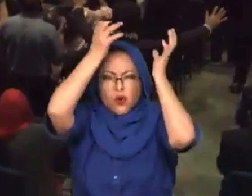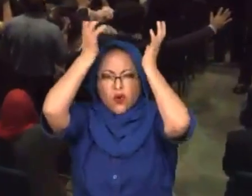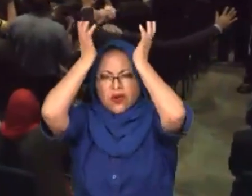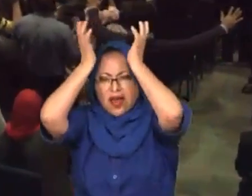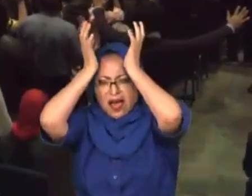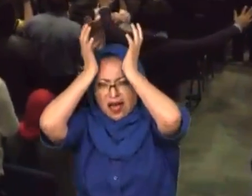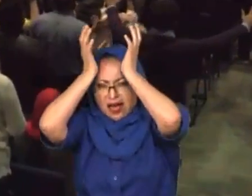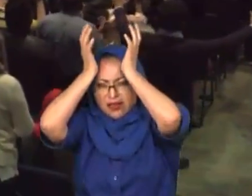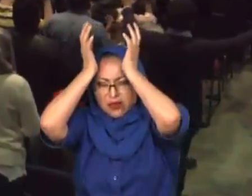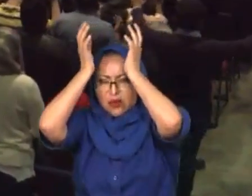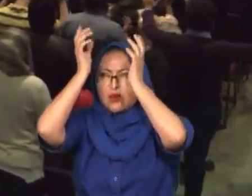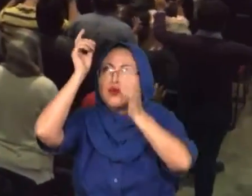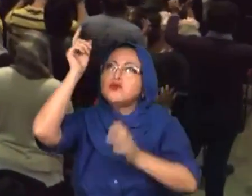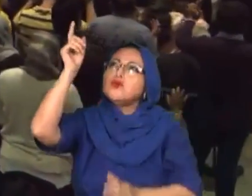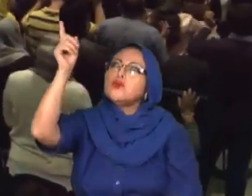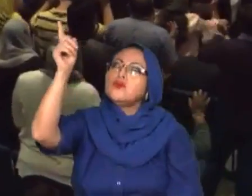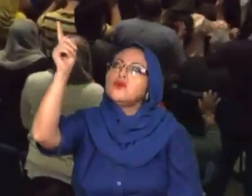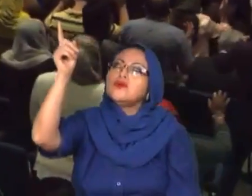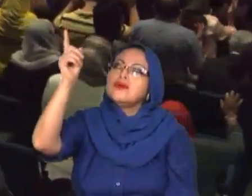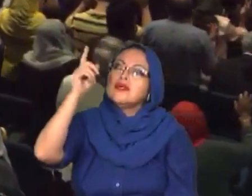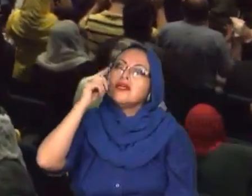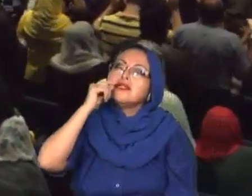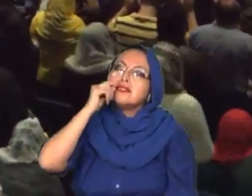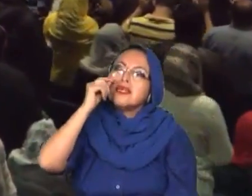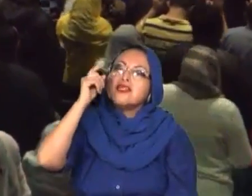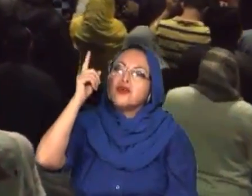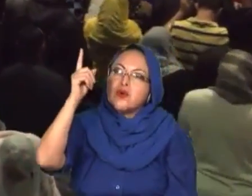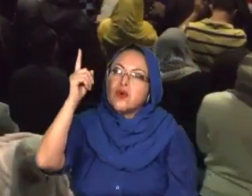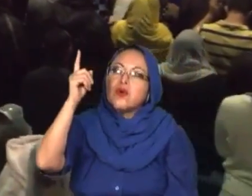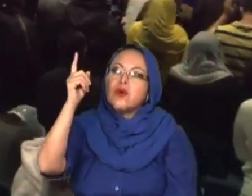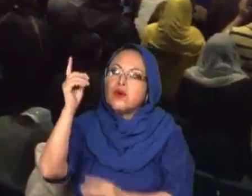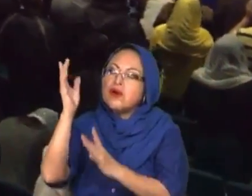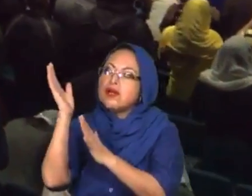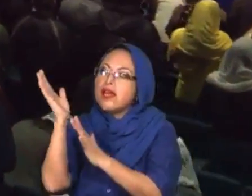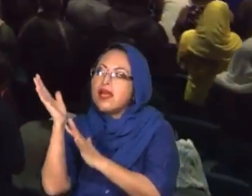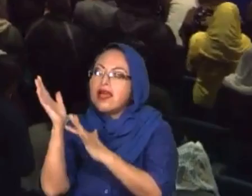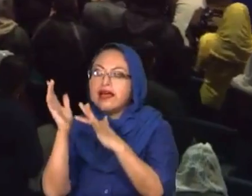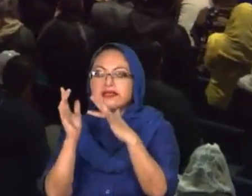coronado seas tú, Señor